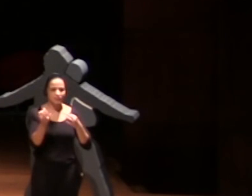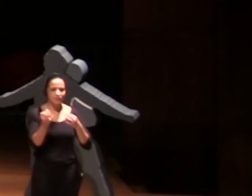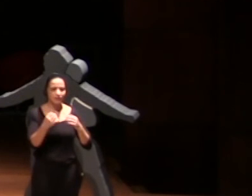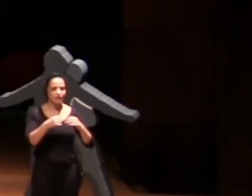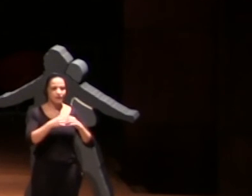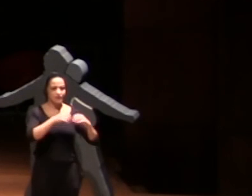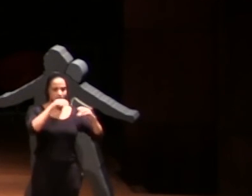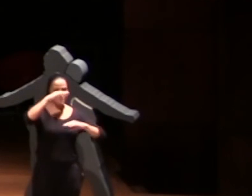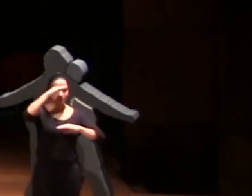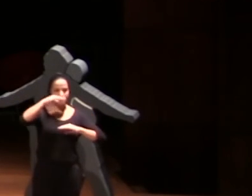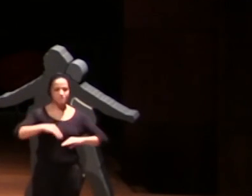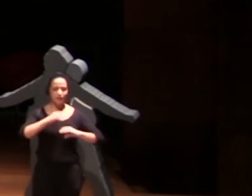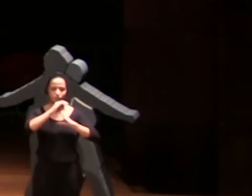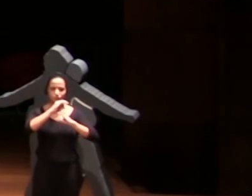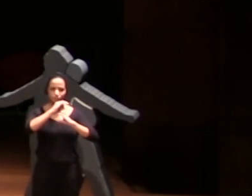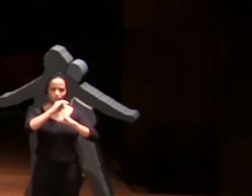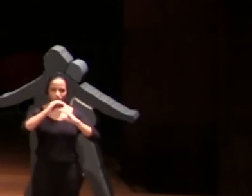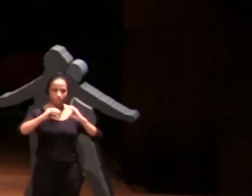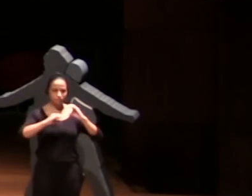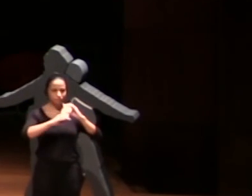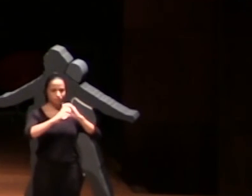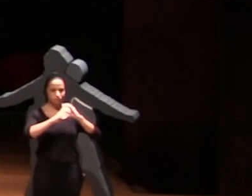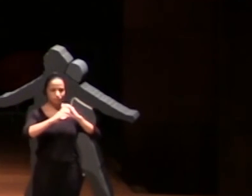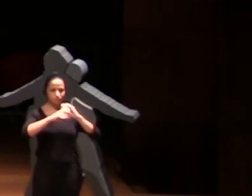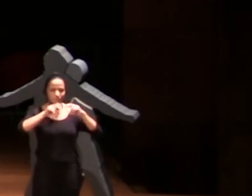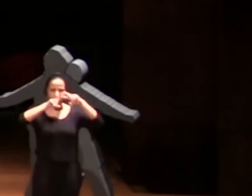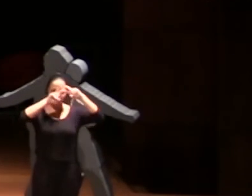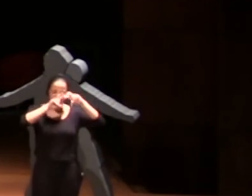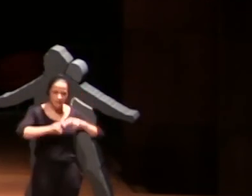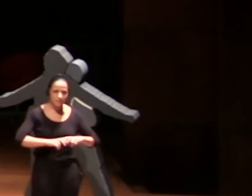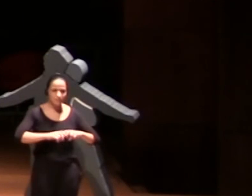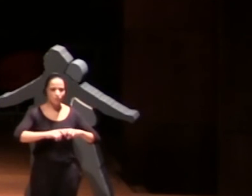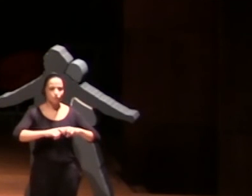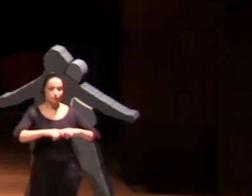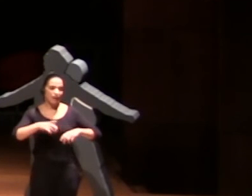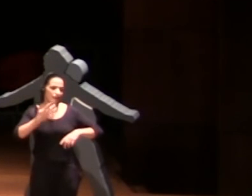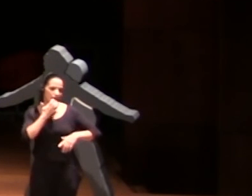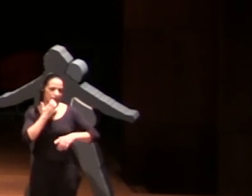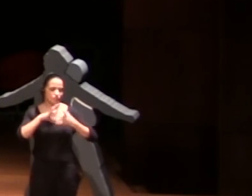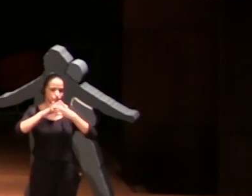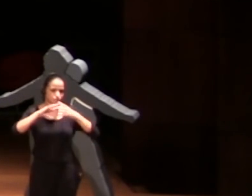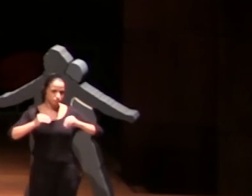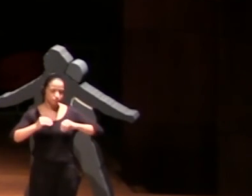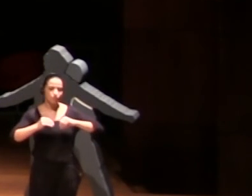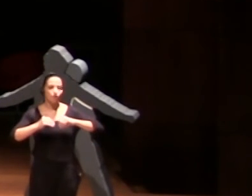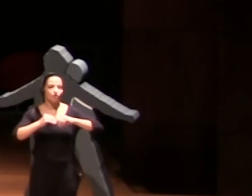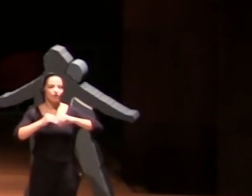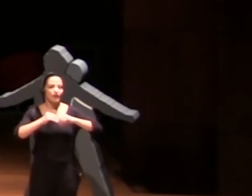dos planos a tiempo real durante una inspiración profunda, el reflejo de movimiento que hay en el gemelo. Esto nos ha